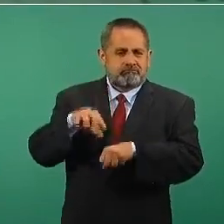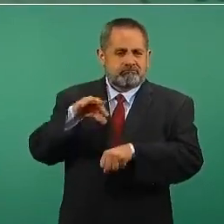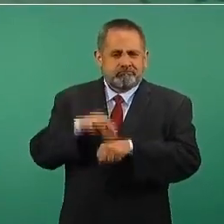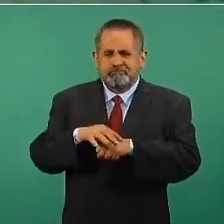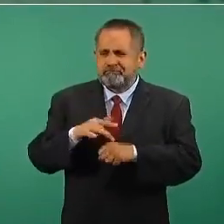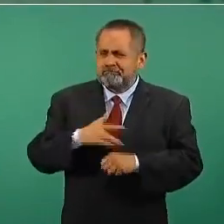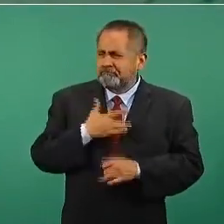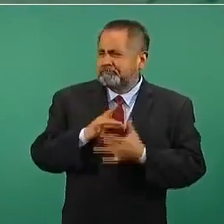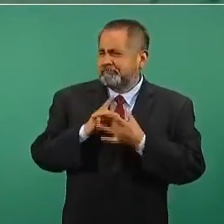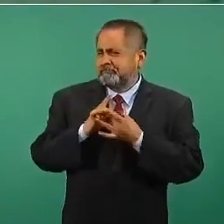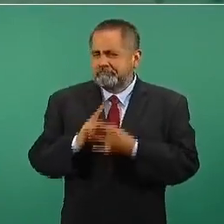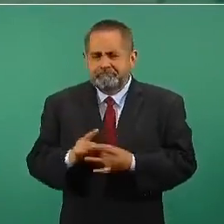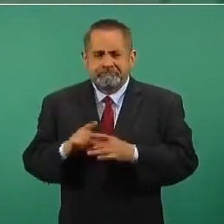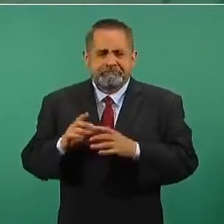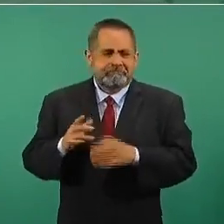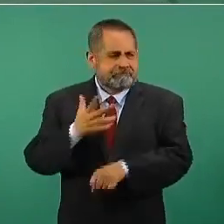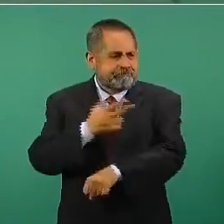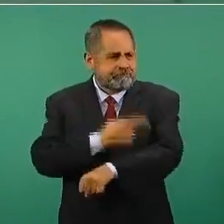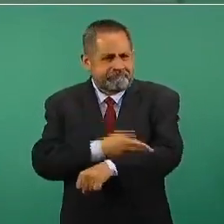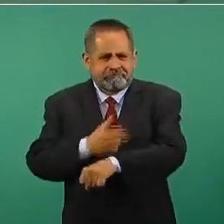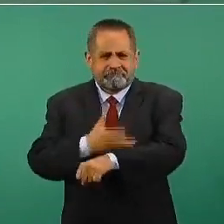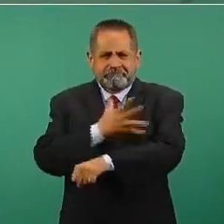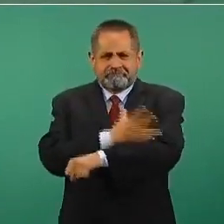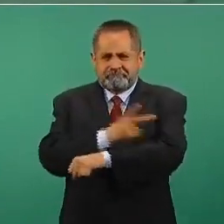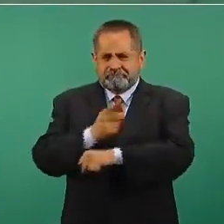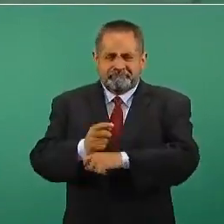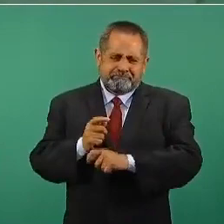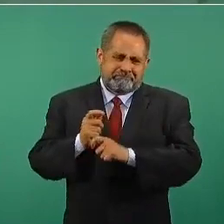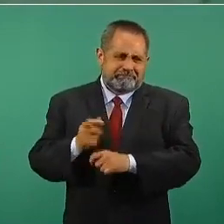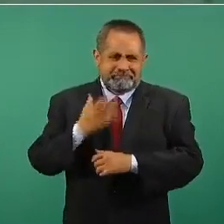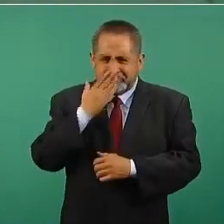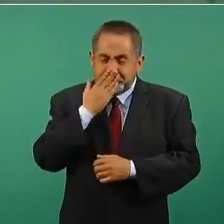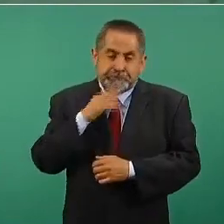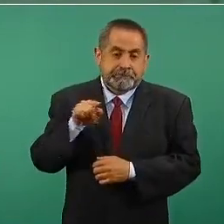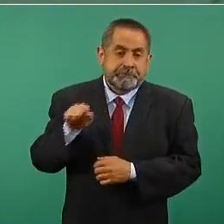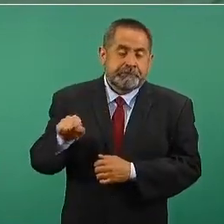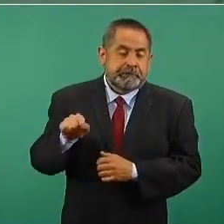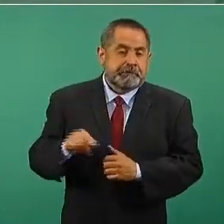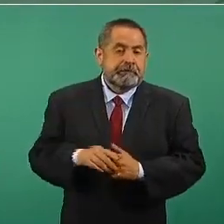médico, humanista, honesto,